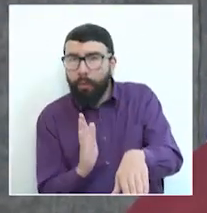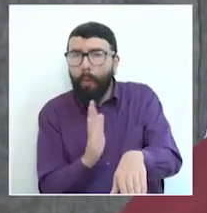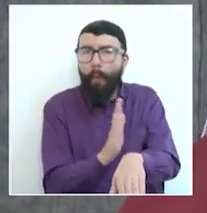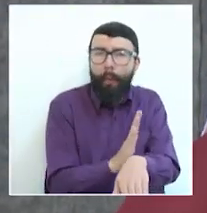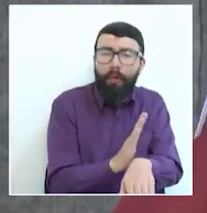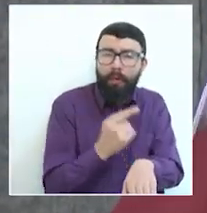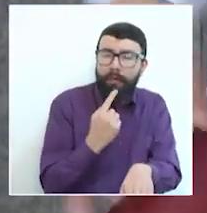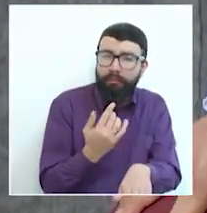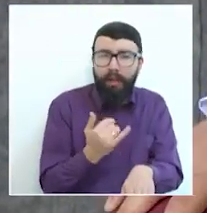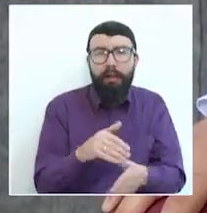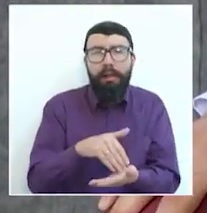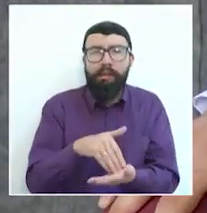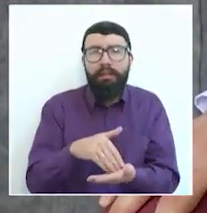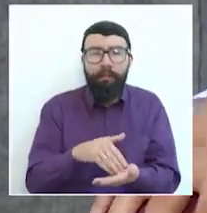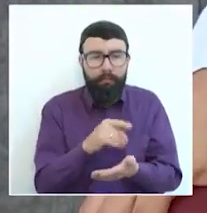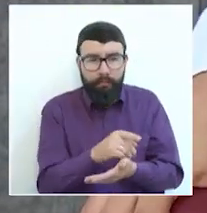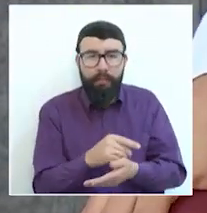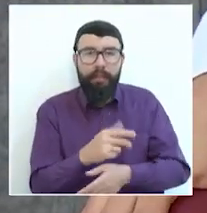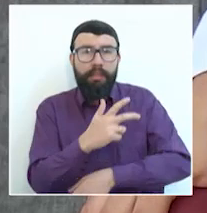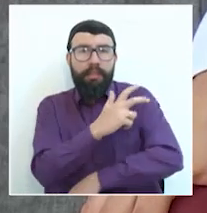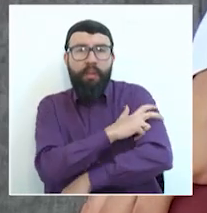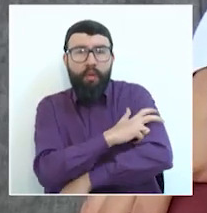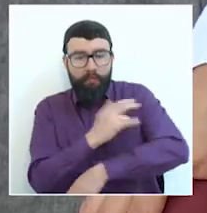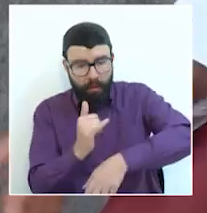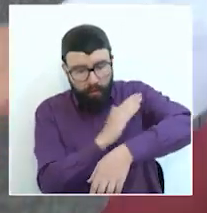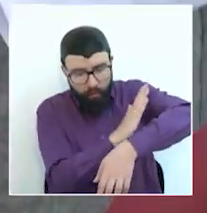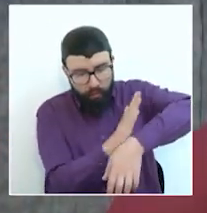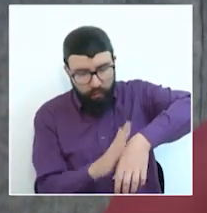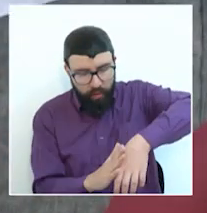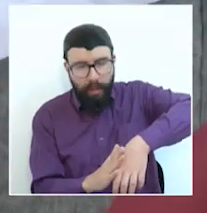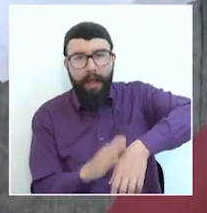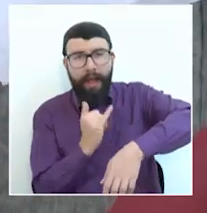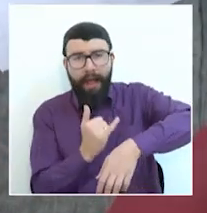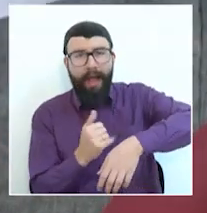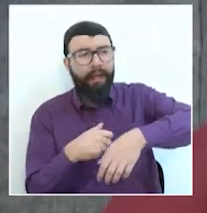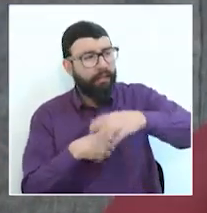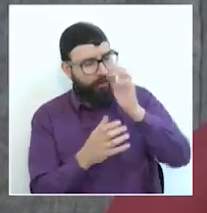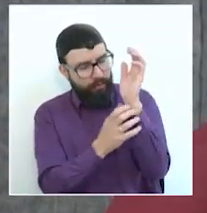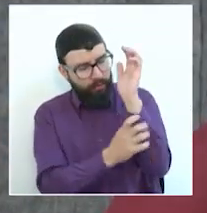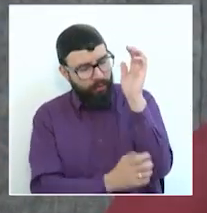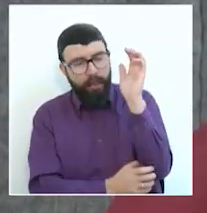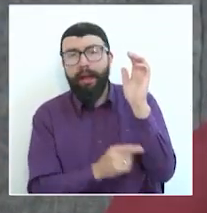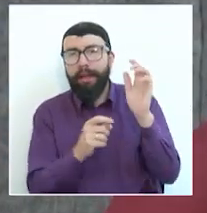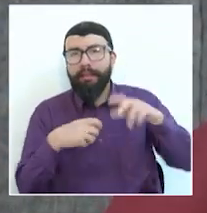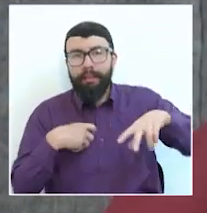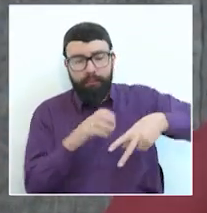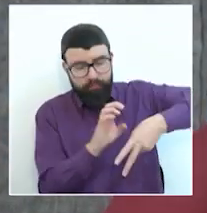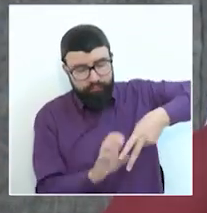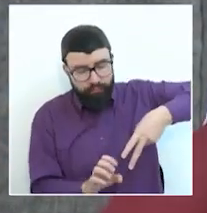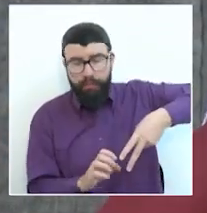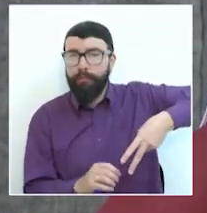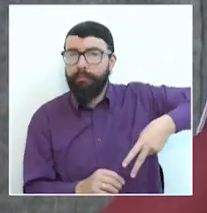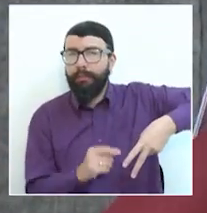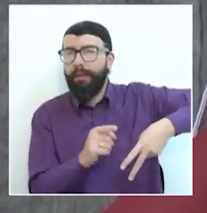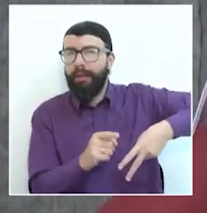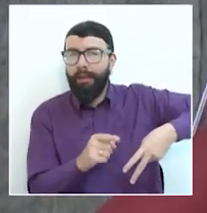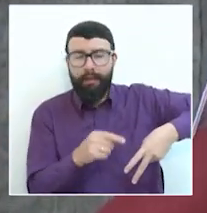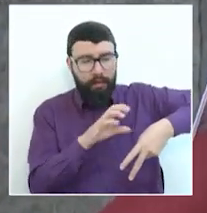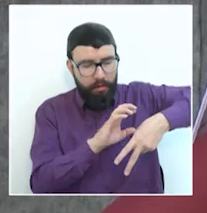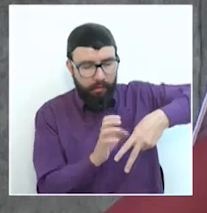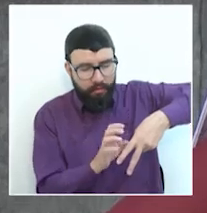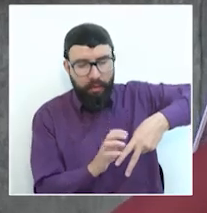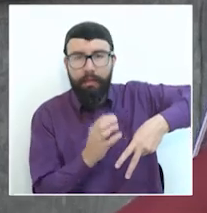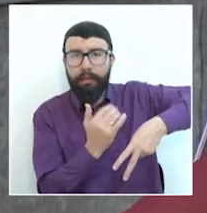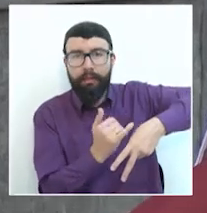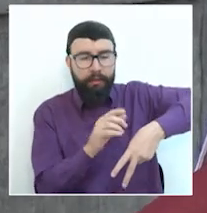diciendo que hay debilidad de estos músculos, del músculo cuádriceps. ¿Qué nos dice esto? Debilidad del músculo cuádriceps, debilidad